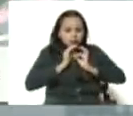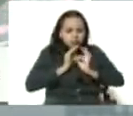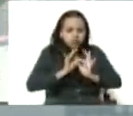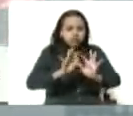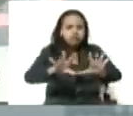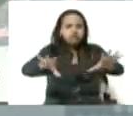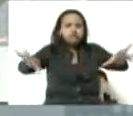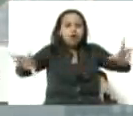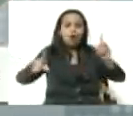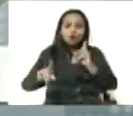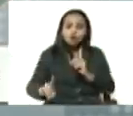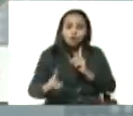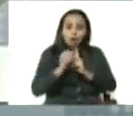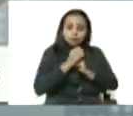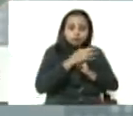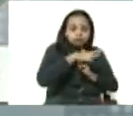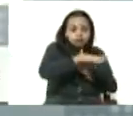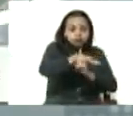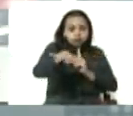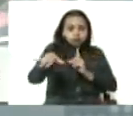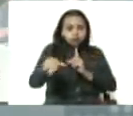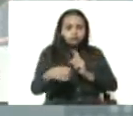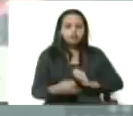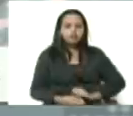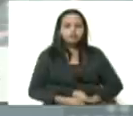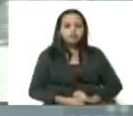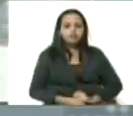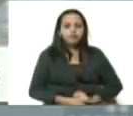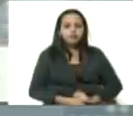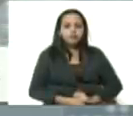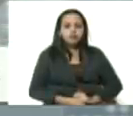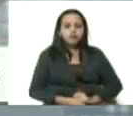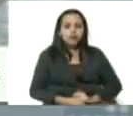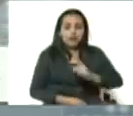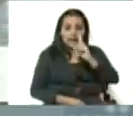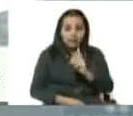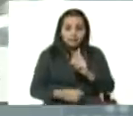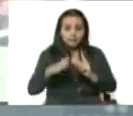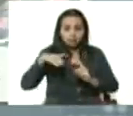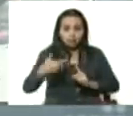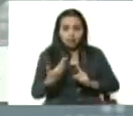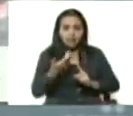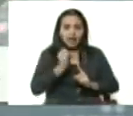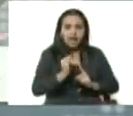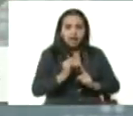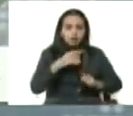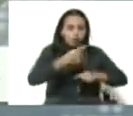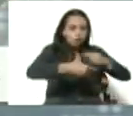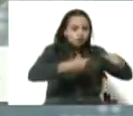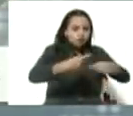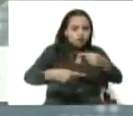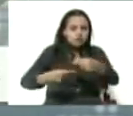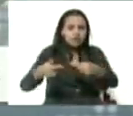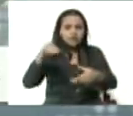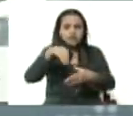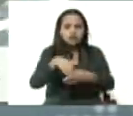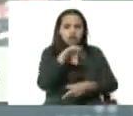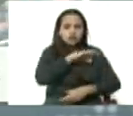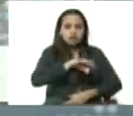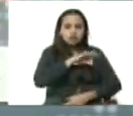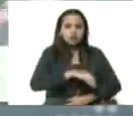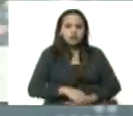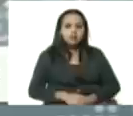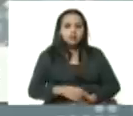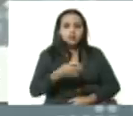otras personas. No es solamente un individuo. Es lo que ese individuo puede impactar en una sociedad. Y tener